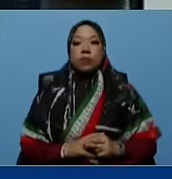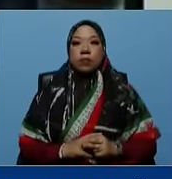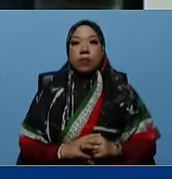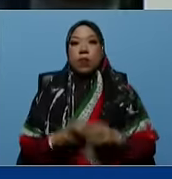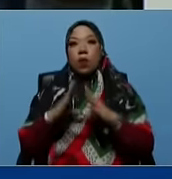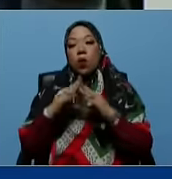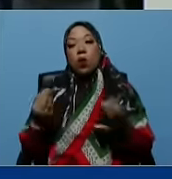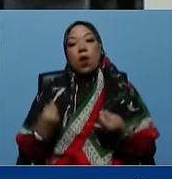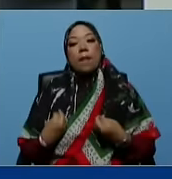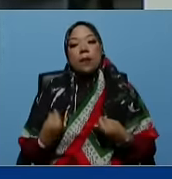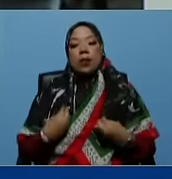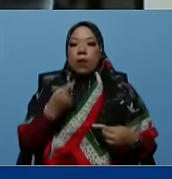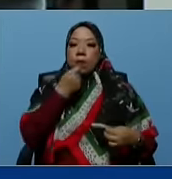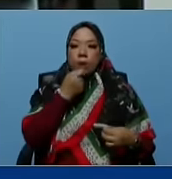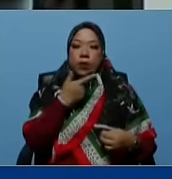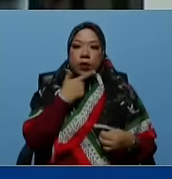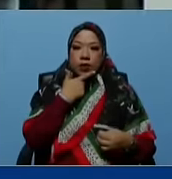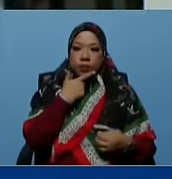toda esta vida hermosa.